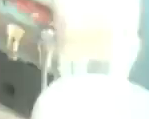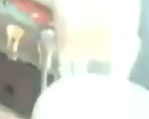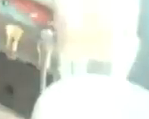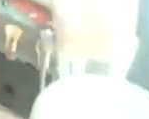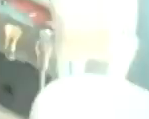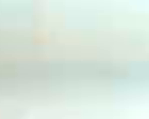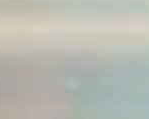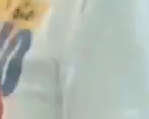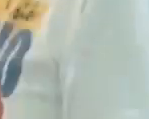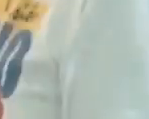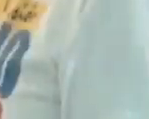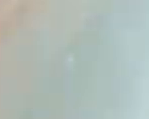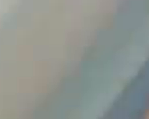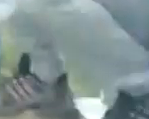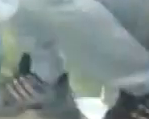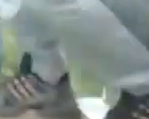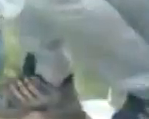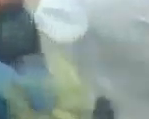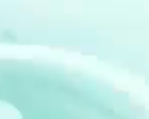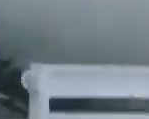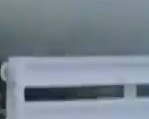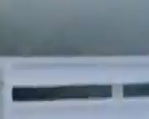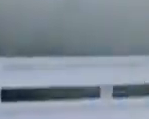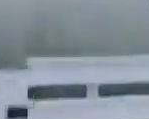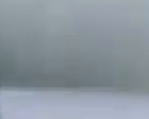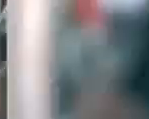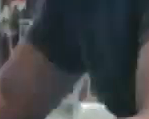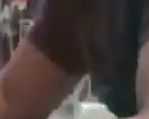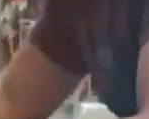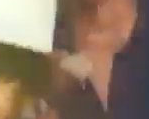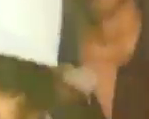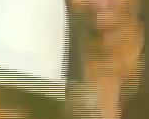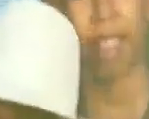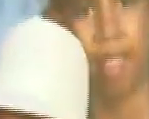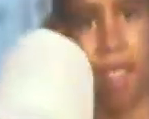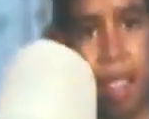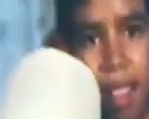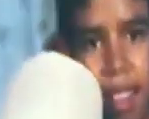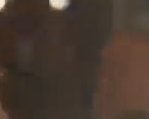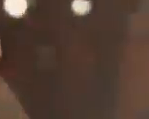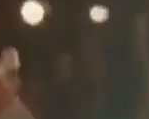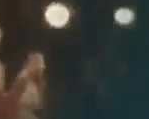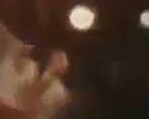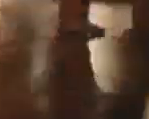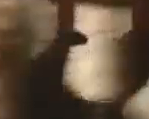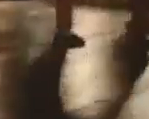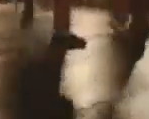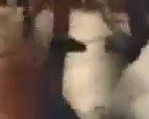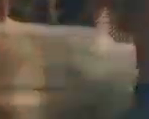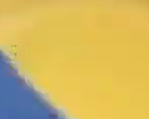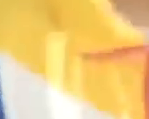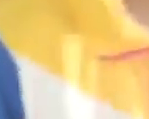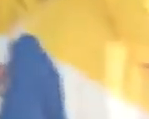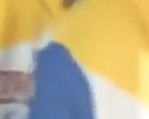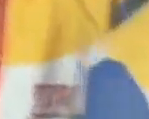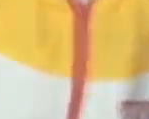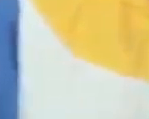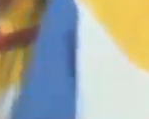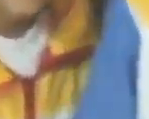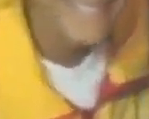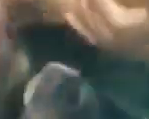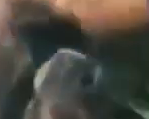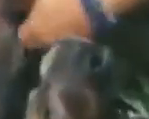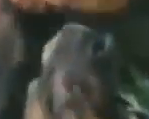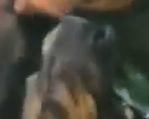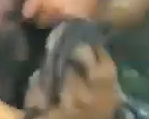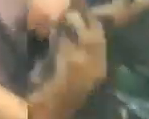criminales imperialistas. En cada una de las misiones, en cada una de las grandes misiones, siempre ir por más. Tenemos que